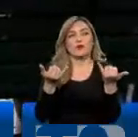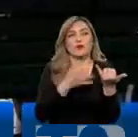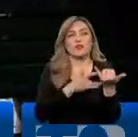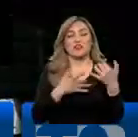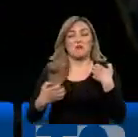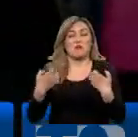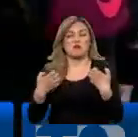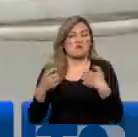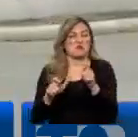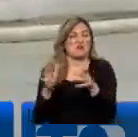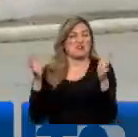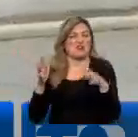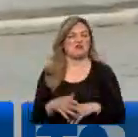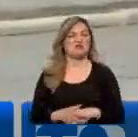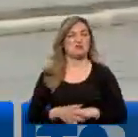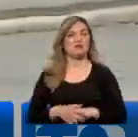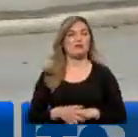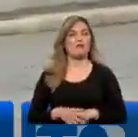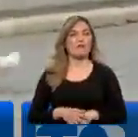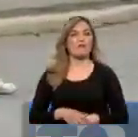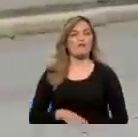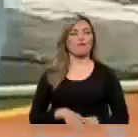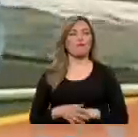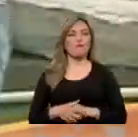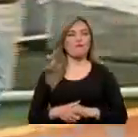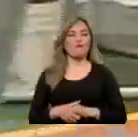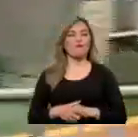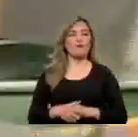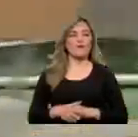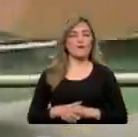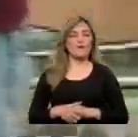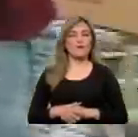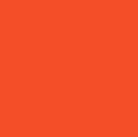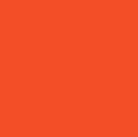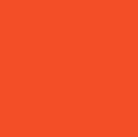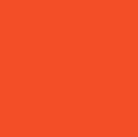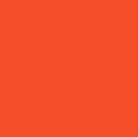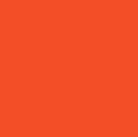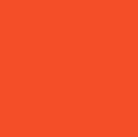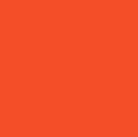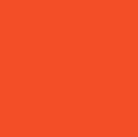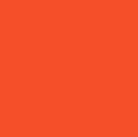entusiasmo. Es decir, cualquier cosa podría pasar. Dayana Monroy, 24 horas.